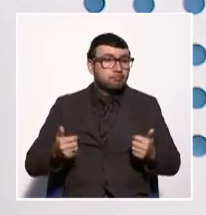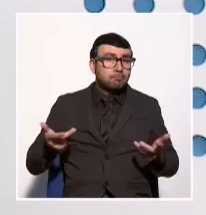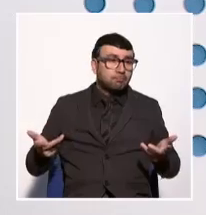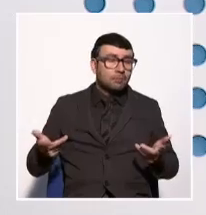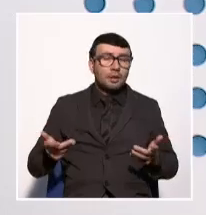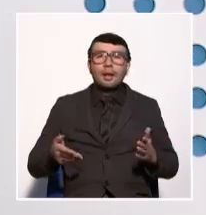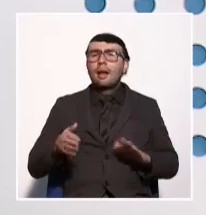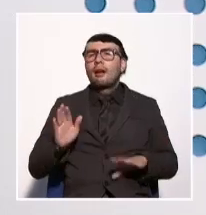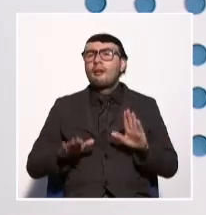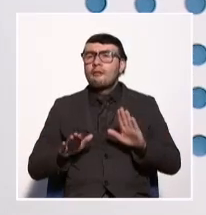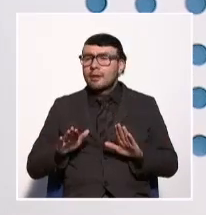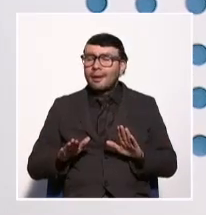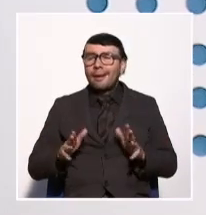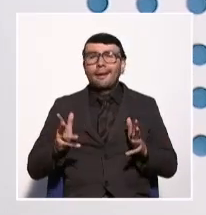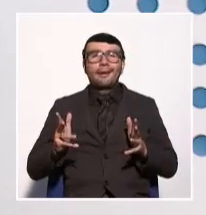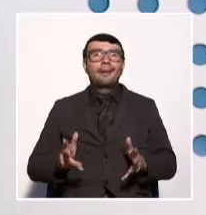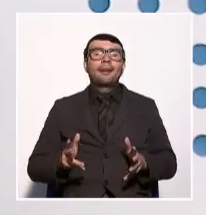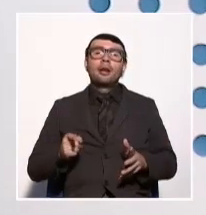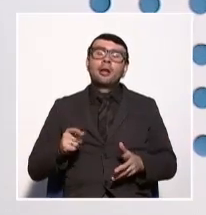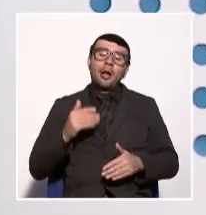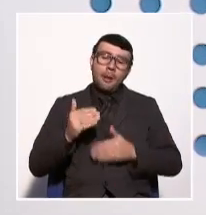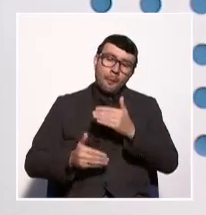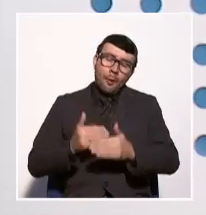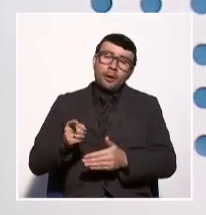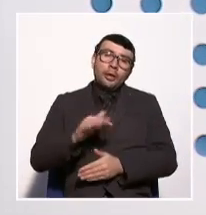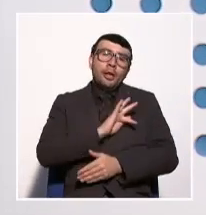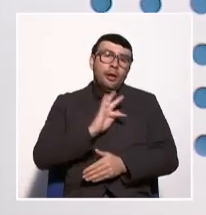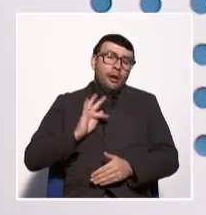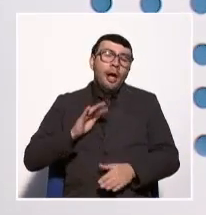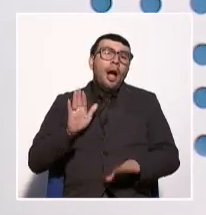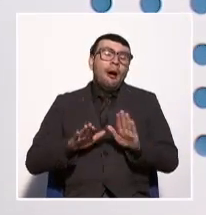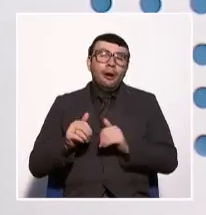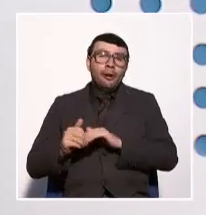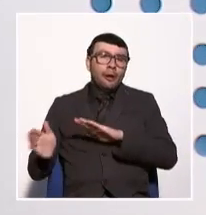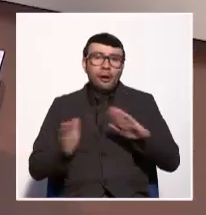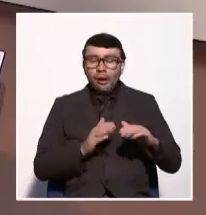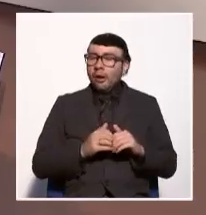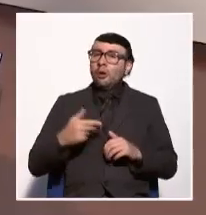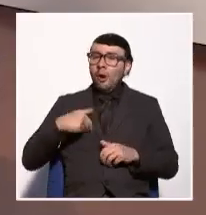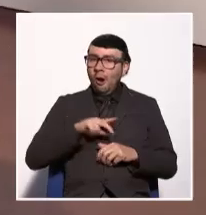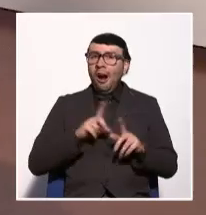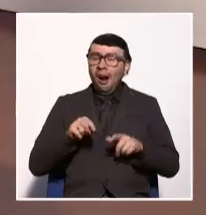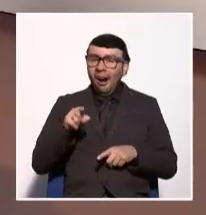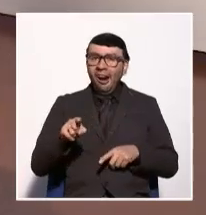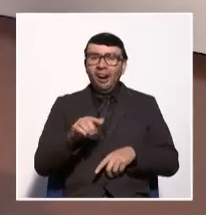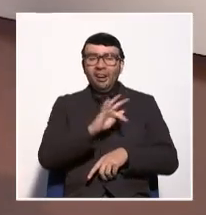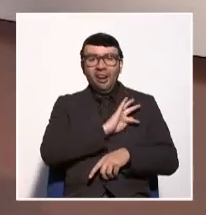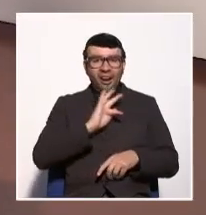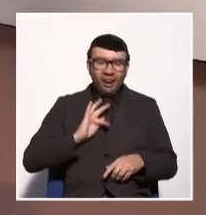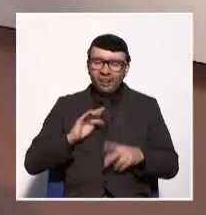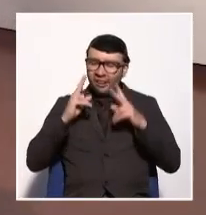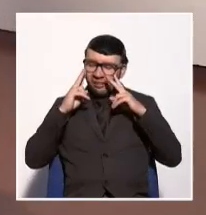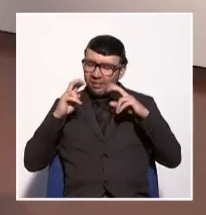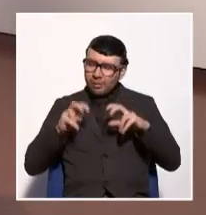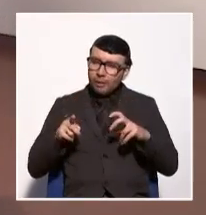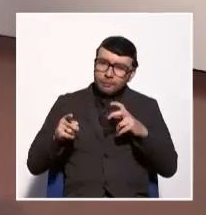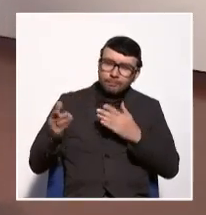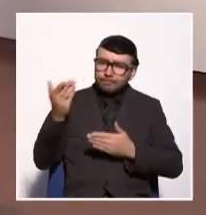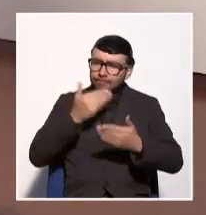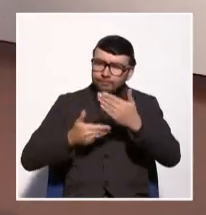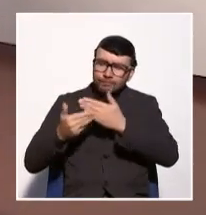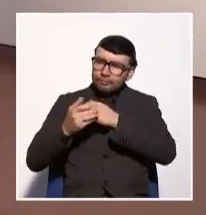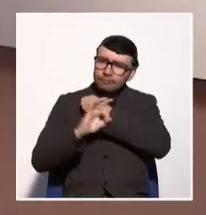muchas veces termina el preso terapéutico y lo otro nosotros hacemos unas terapias de existe psicoanálisis y de